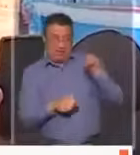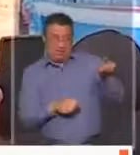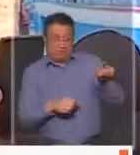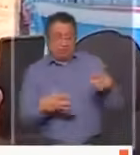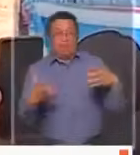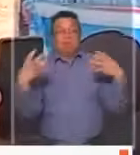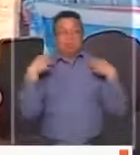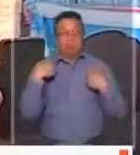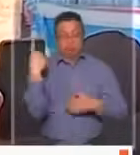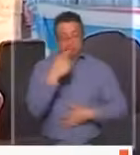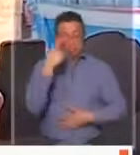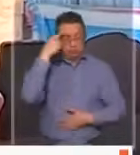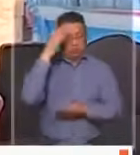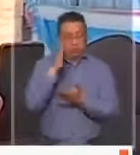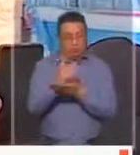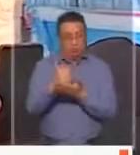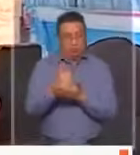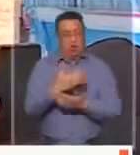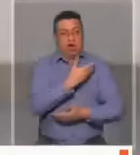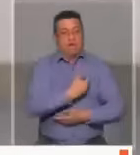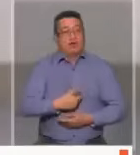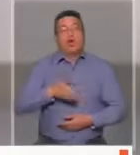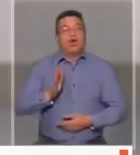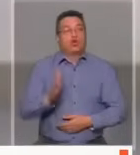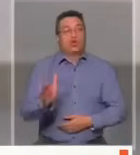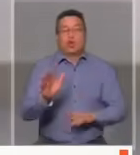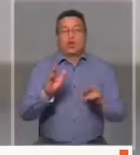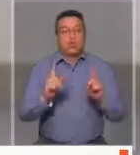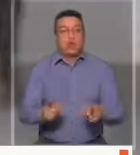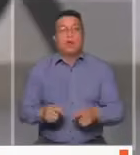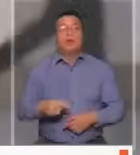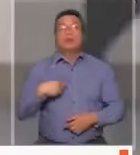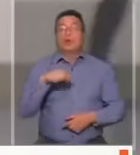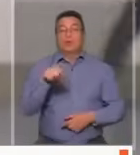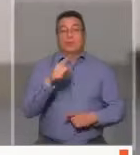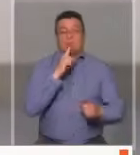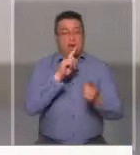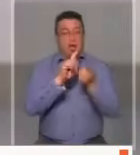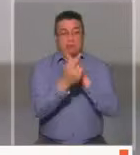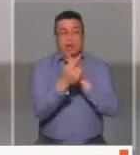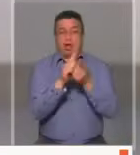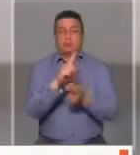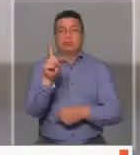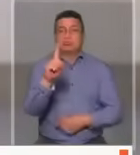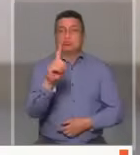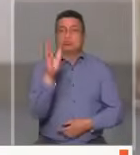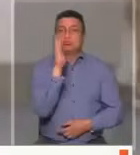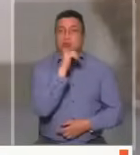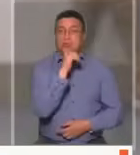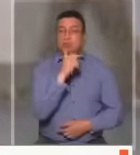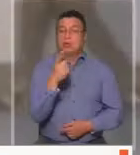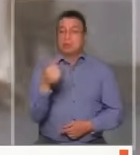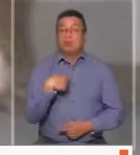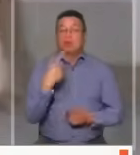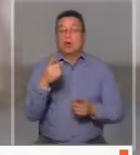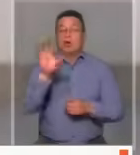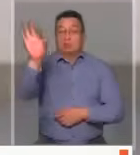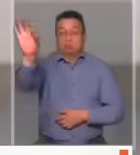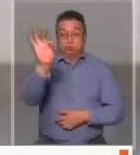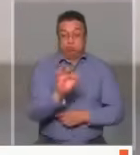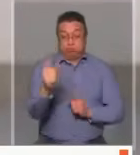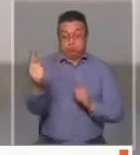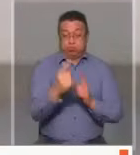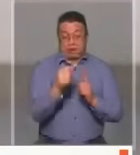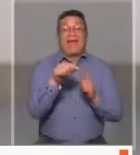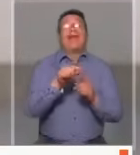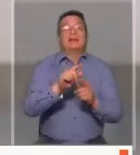criterio como gobierno y vamos a seguir adelante en esa dirección. Mira, acá no hay ningún cambio de posición. Las formalizaciones son un punto de inflexión. En la